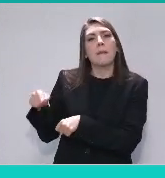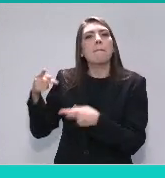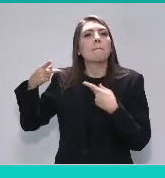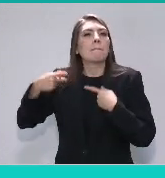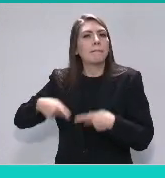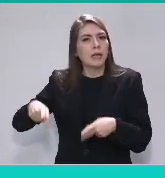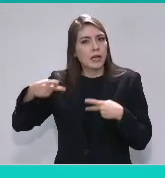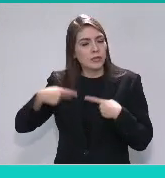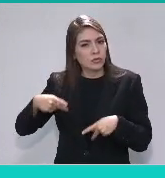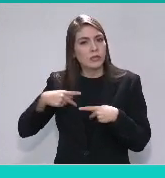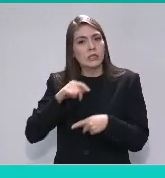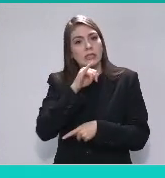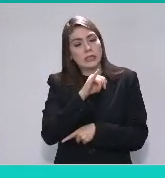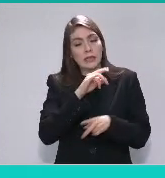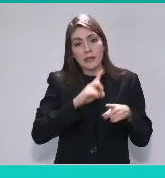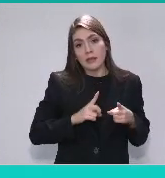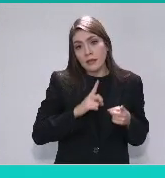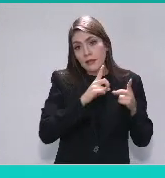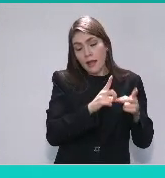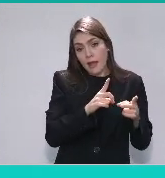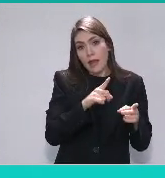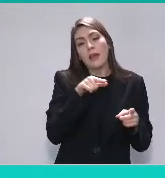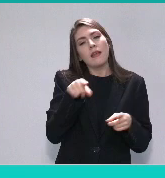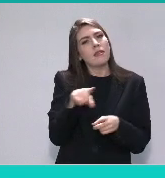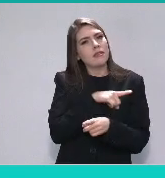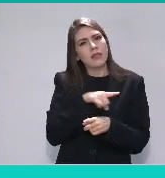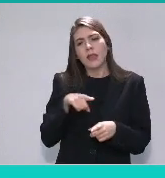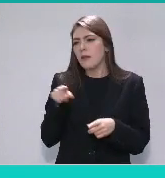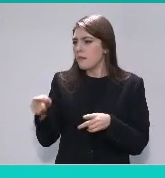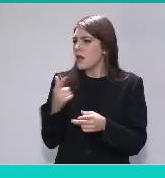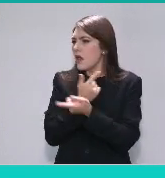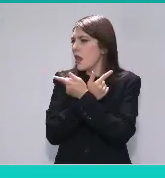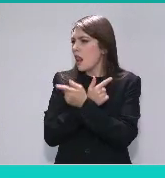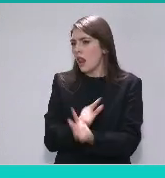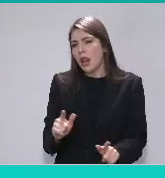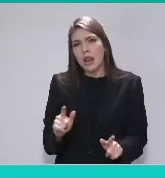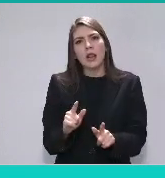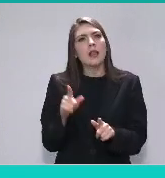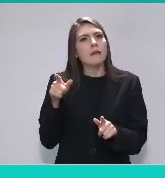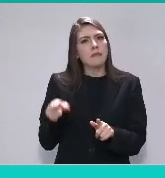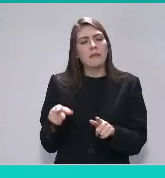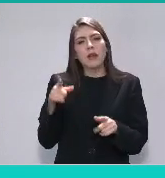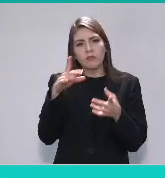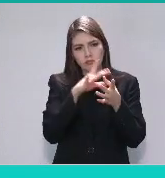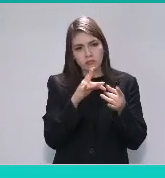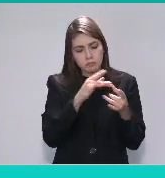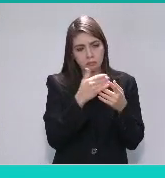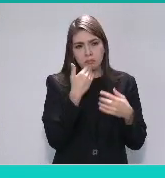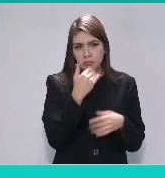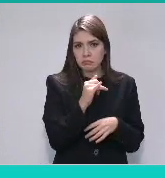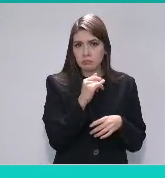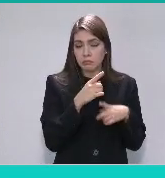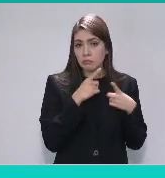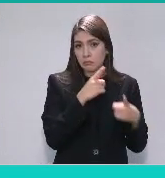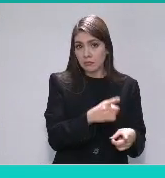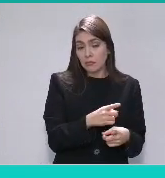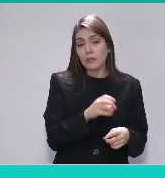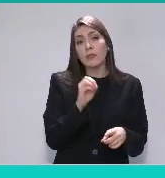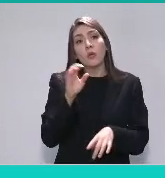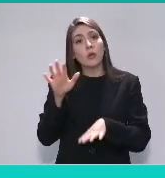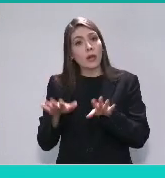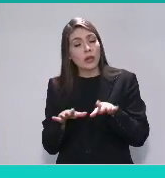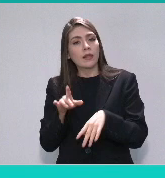cuestión el cual debe otorgarse de forma libre específica e informada y en algunos casos de manera